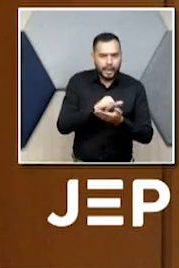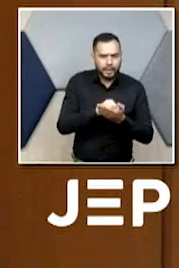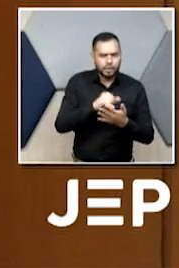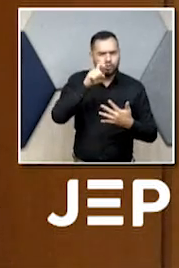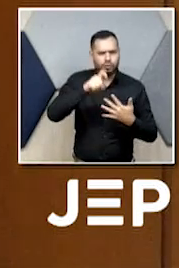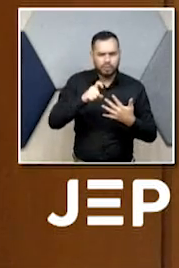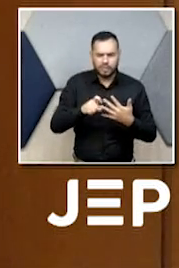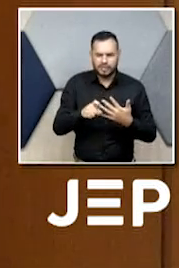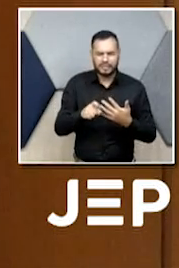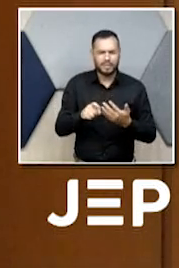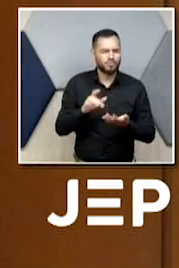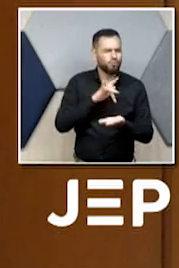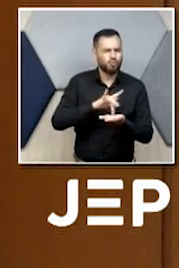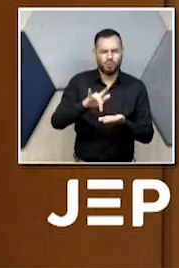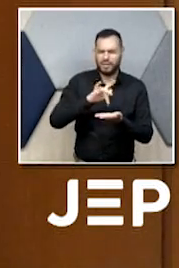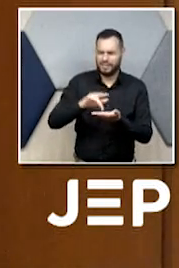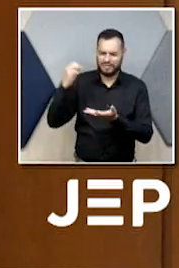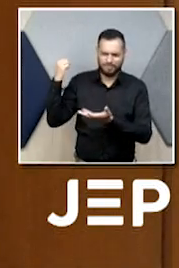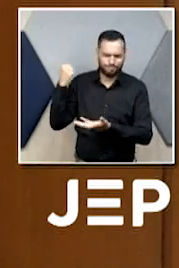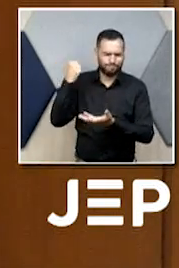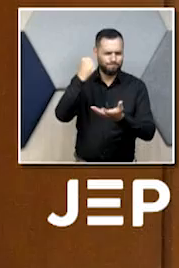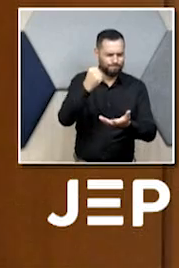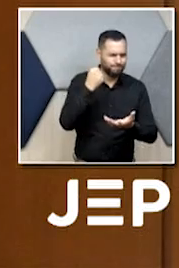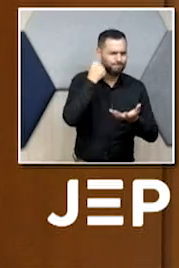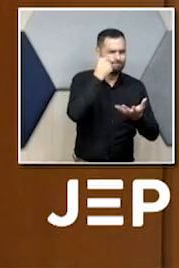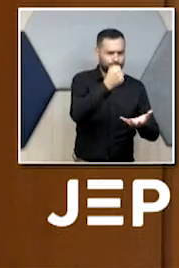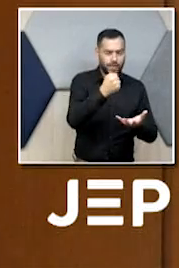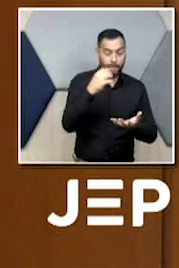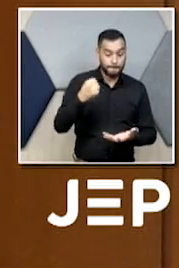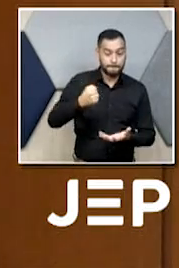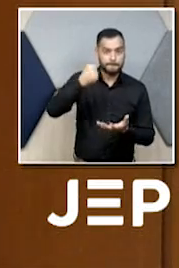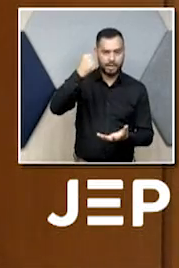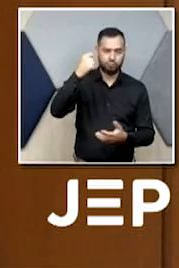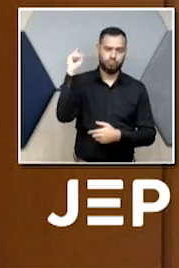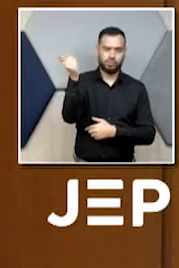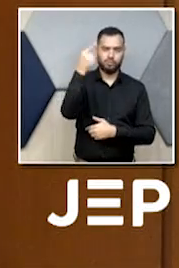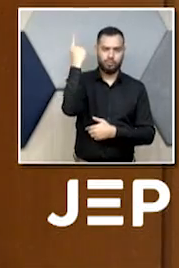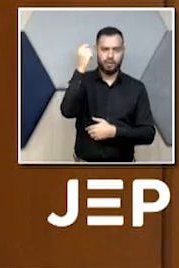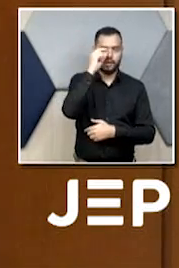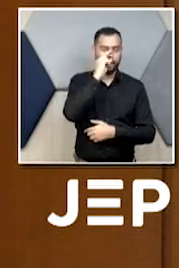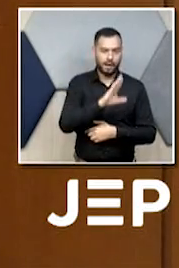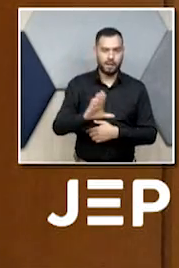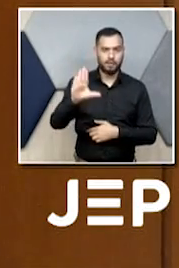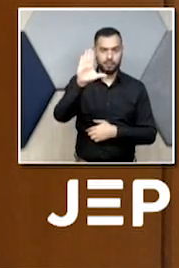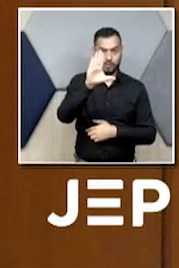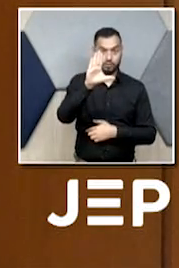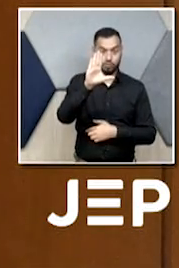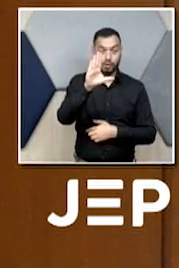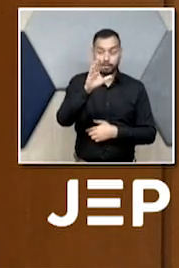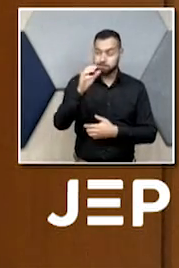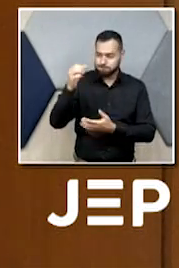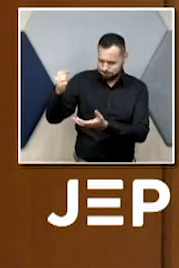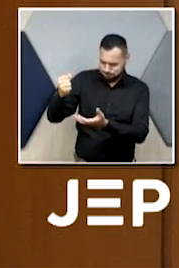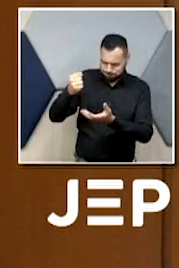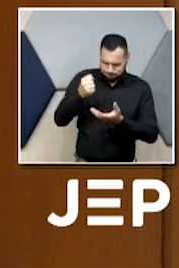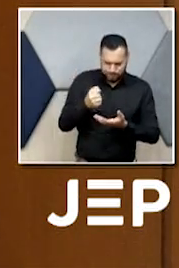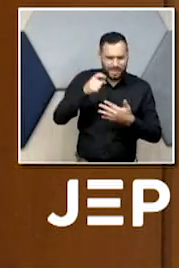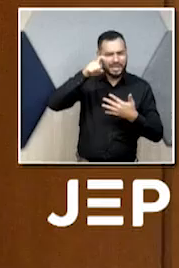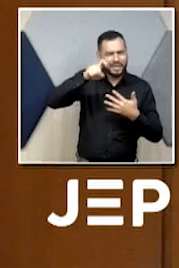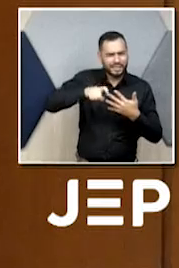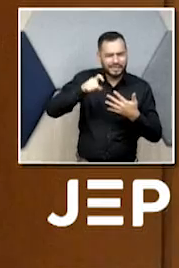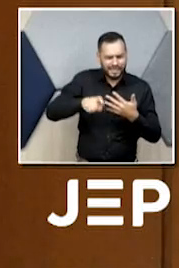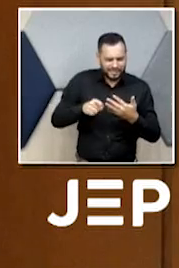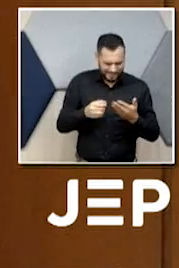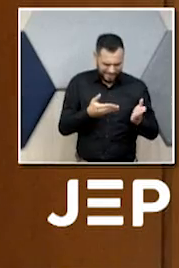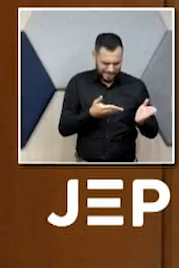recursos del presupuesto general de la Nación, introducir esas necesidades en la planificación del